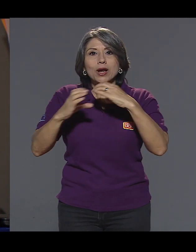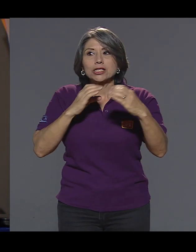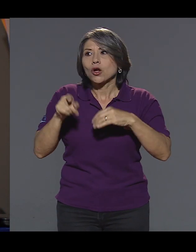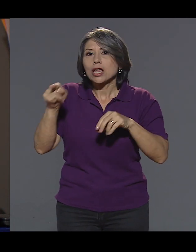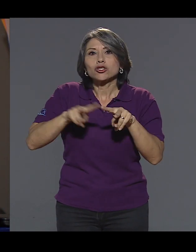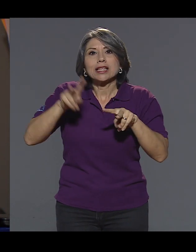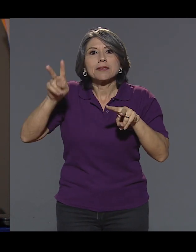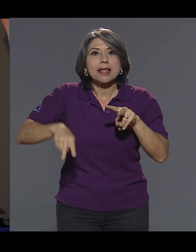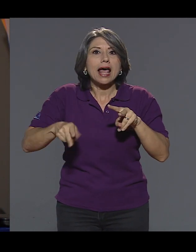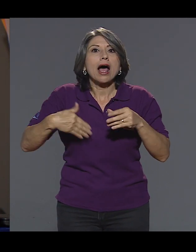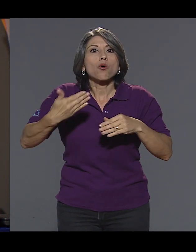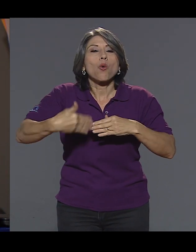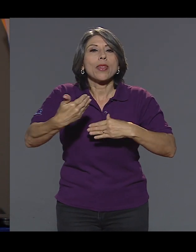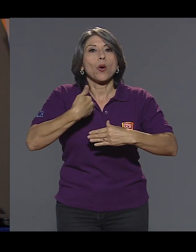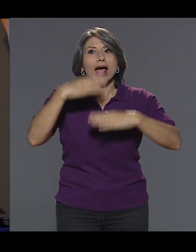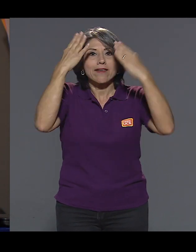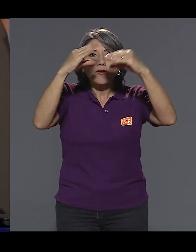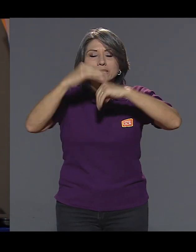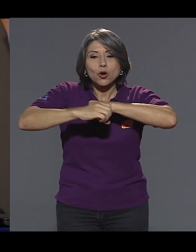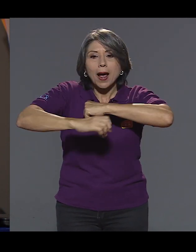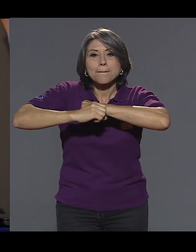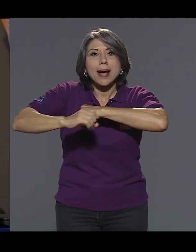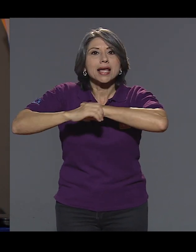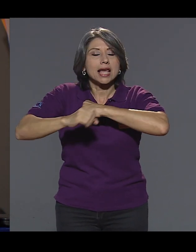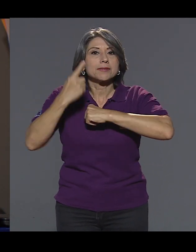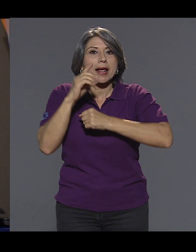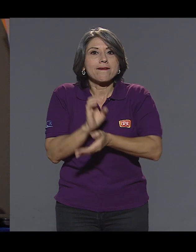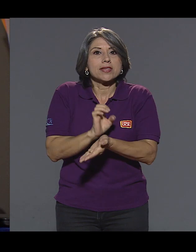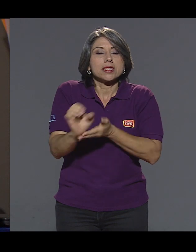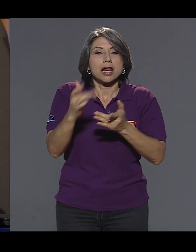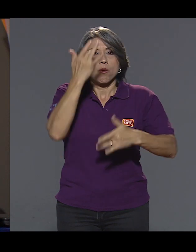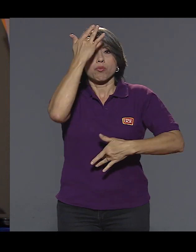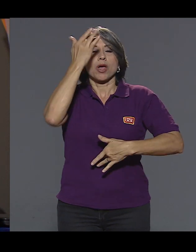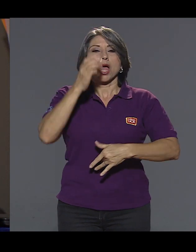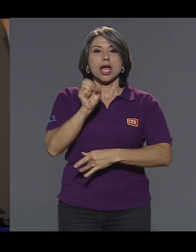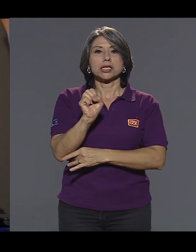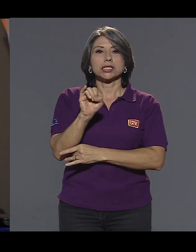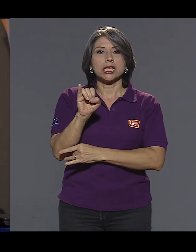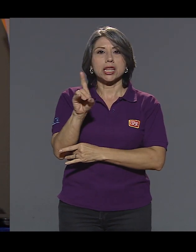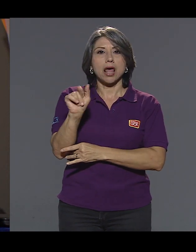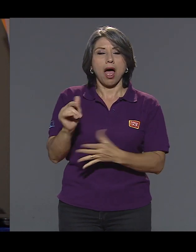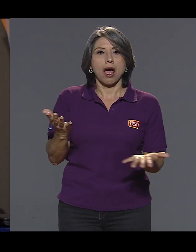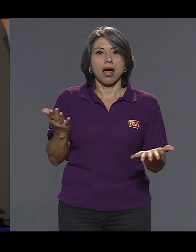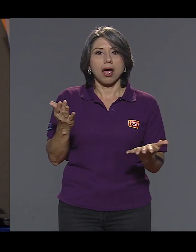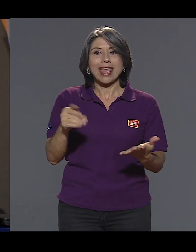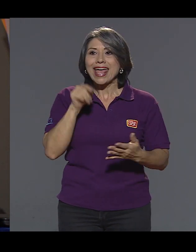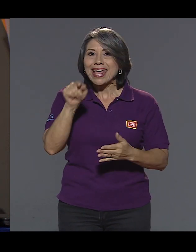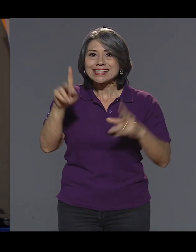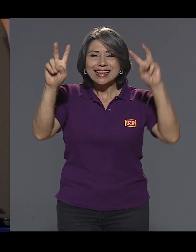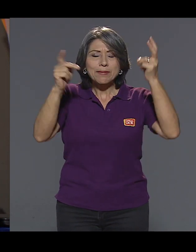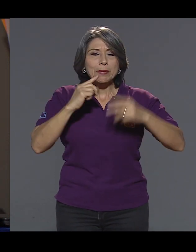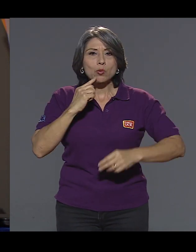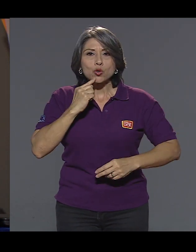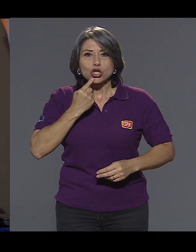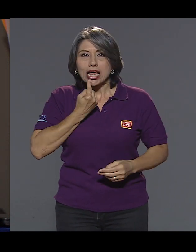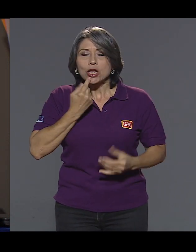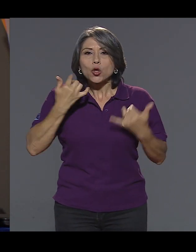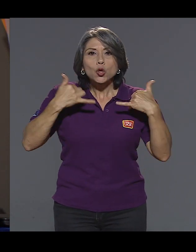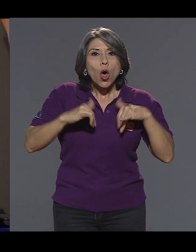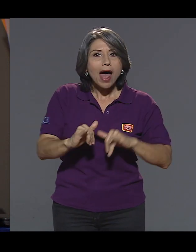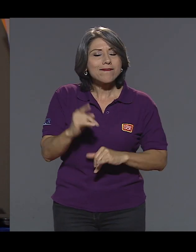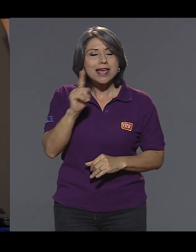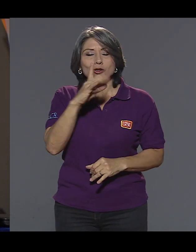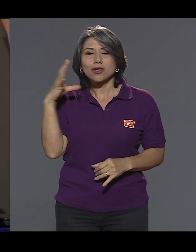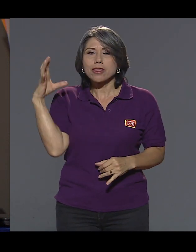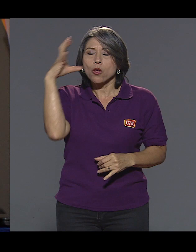ejemplo, contra el SIDA. Entonces yo digo, esto es un tema muy serio que no se le ve todavía la magnitud,